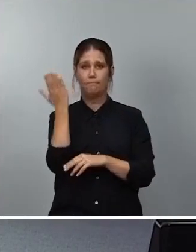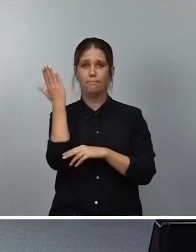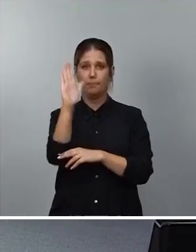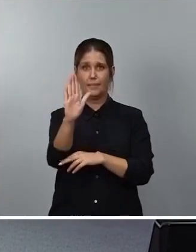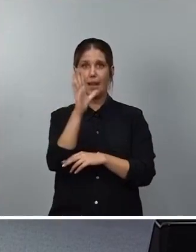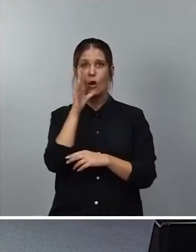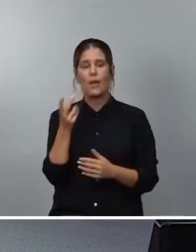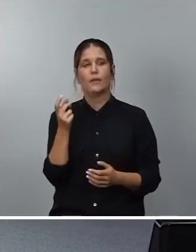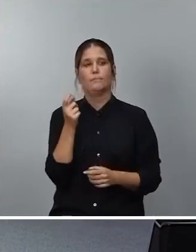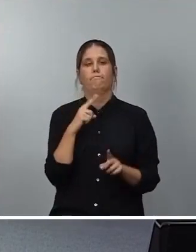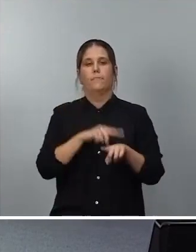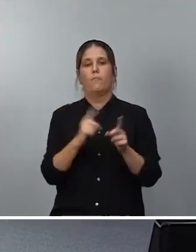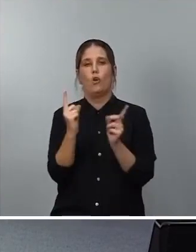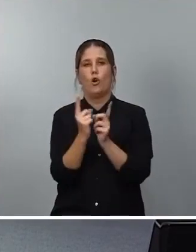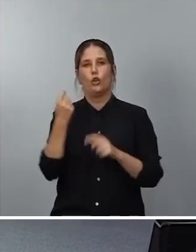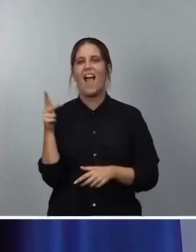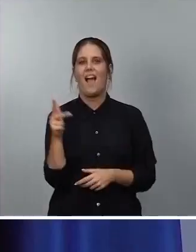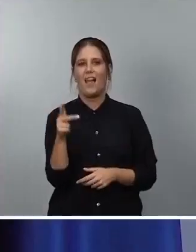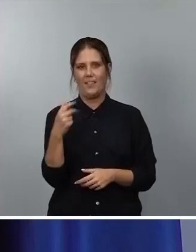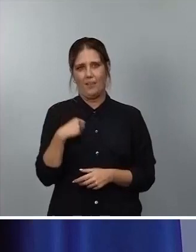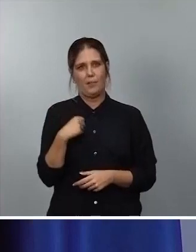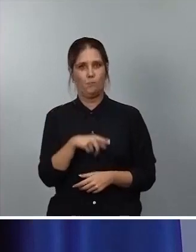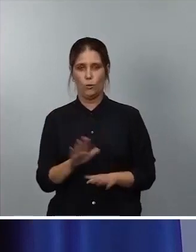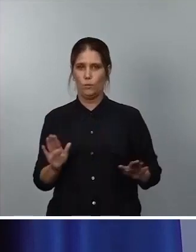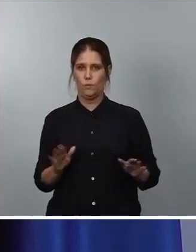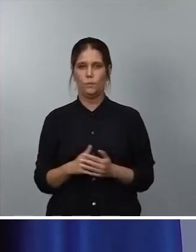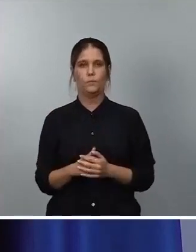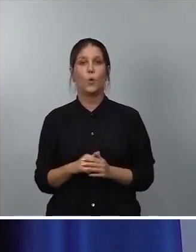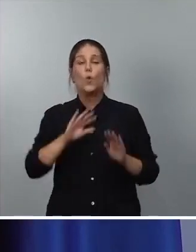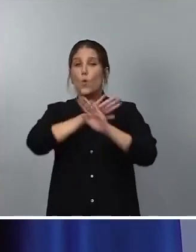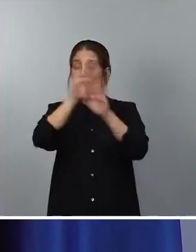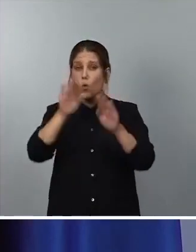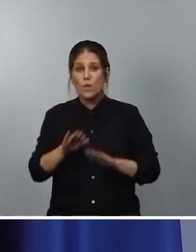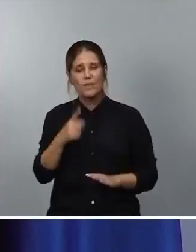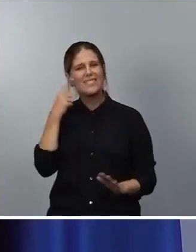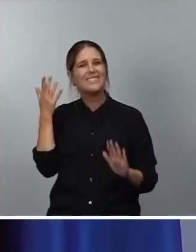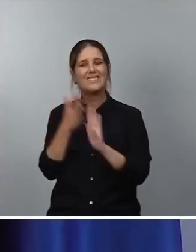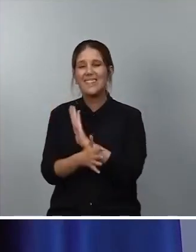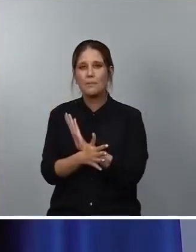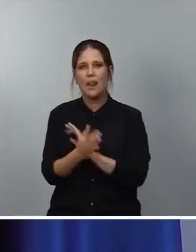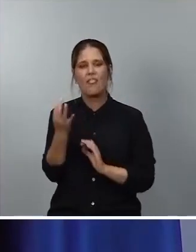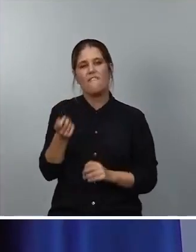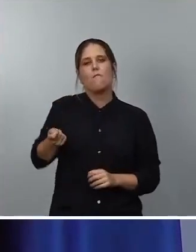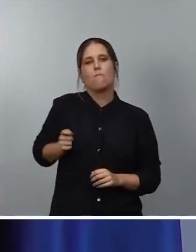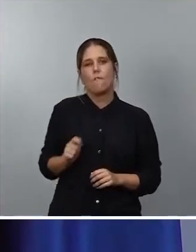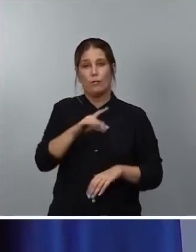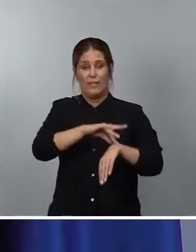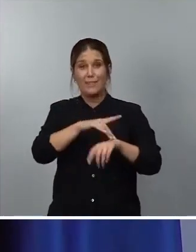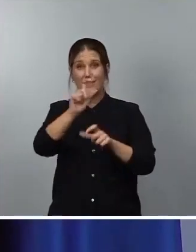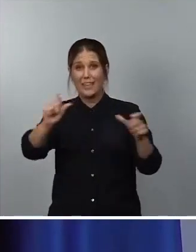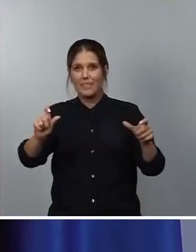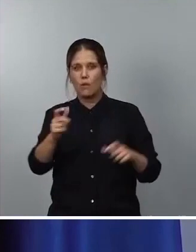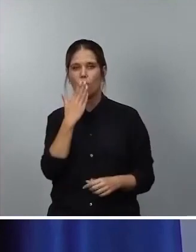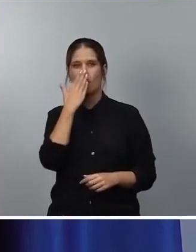disponible para la interrupción voluntaria del embarazo saben siempre tendrá que haber profesionales sanitarios disponibles para